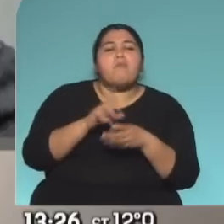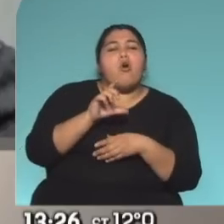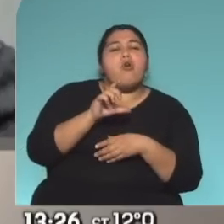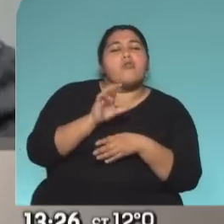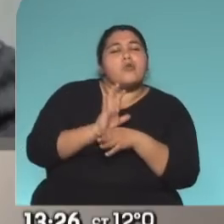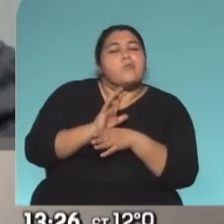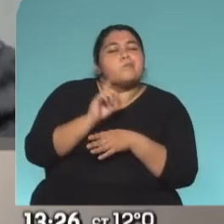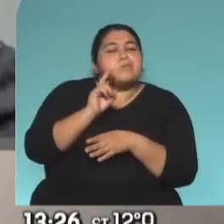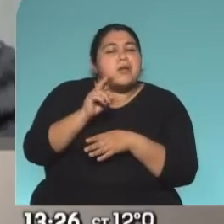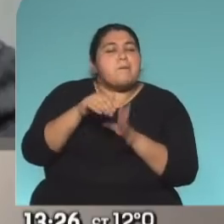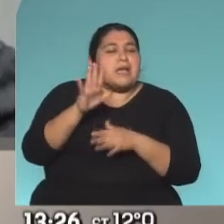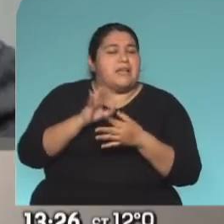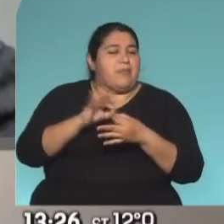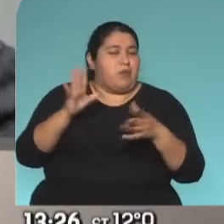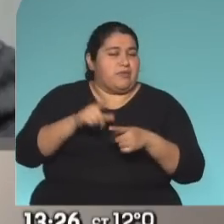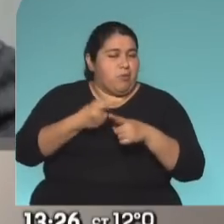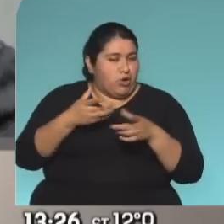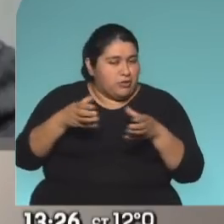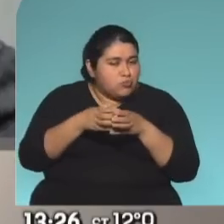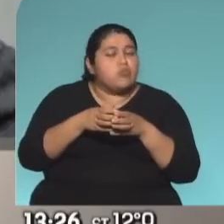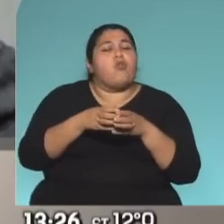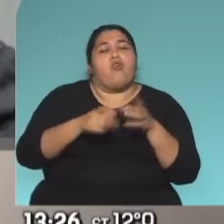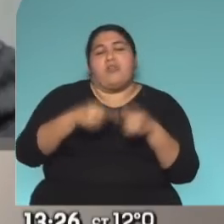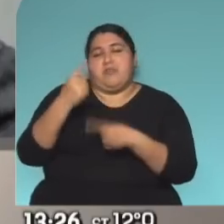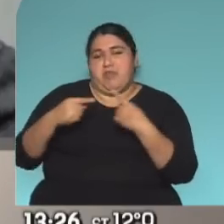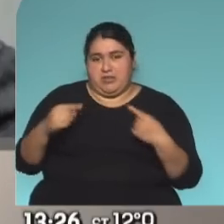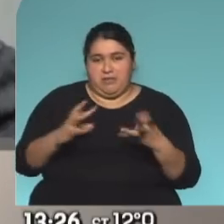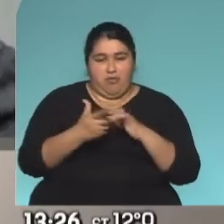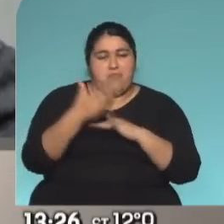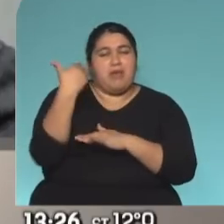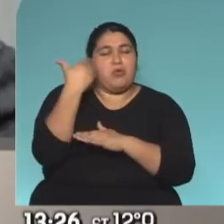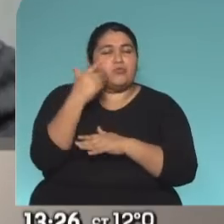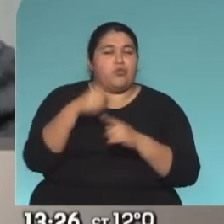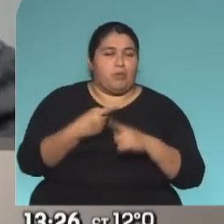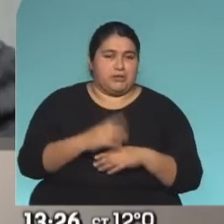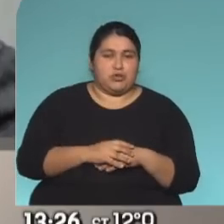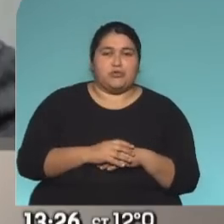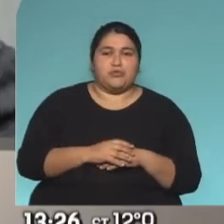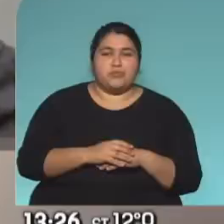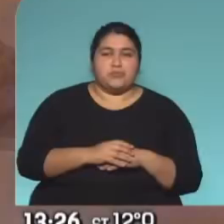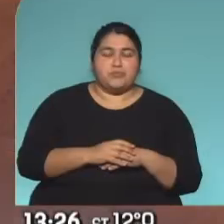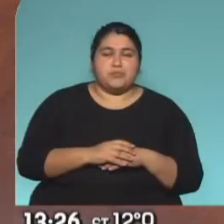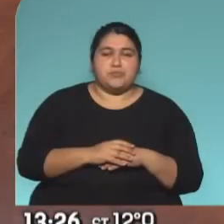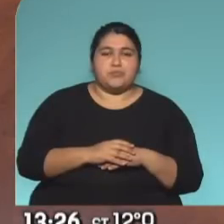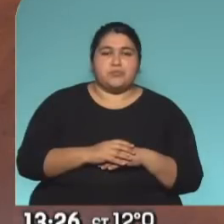investigación, democracia, partidos políticos, populismo y discursos políticos.